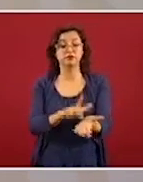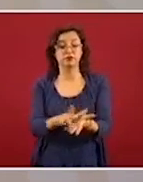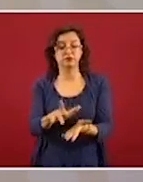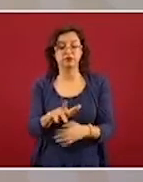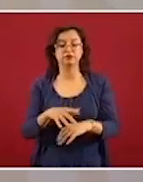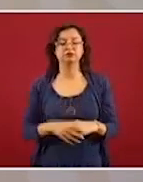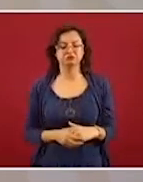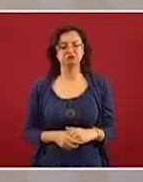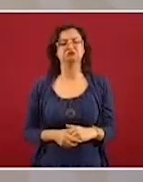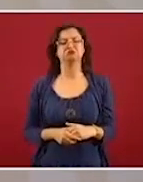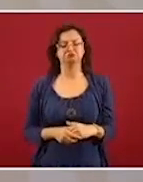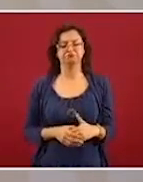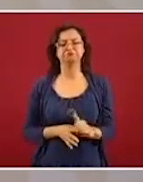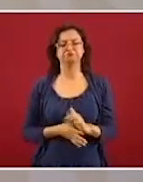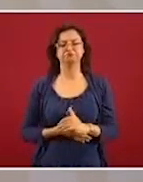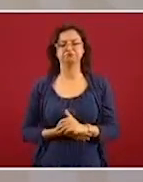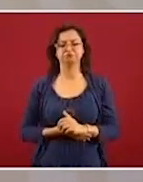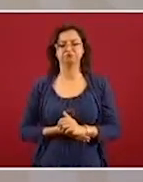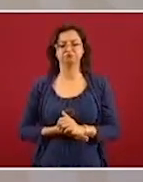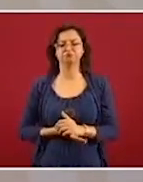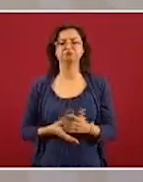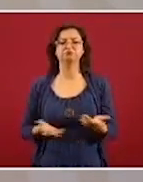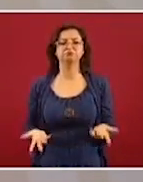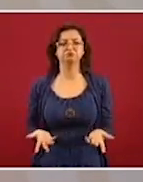Entonces, sí, vamos a ir